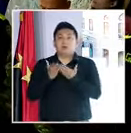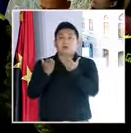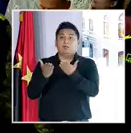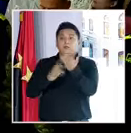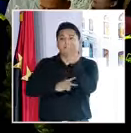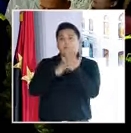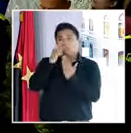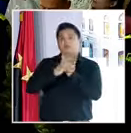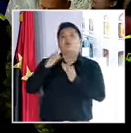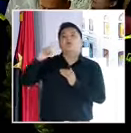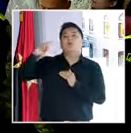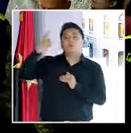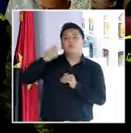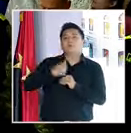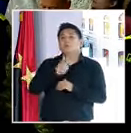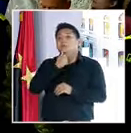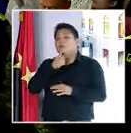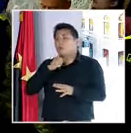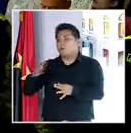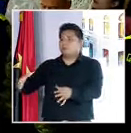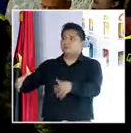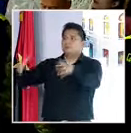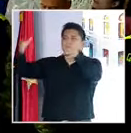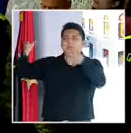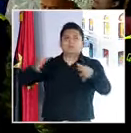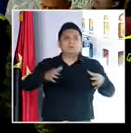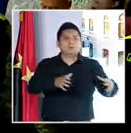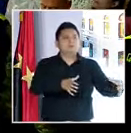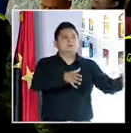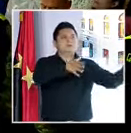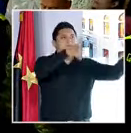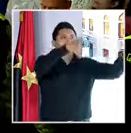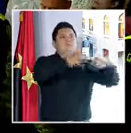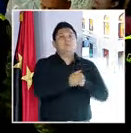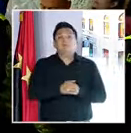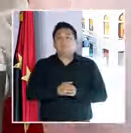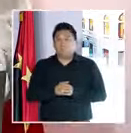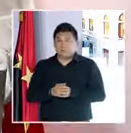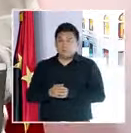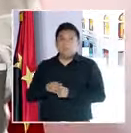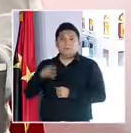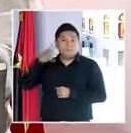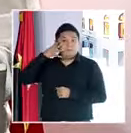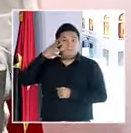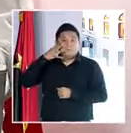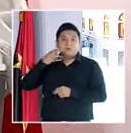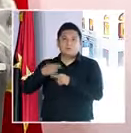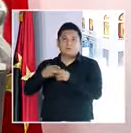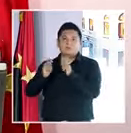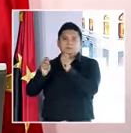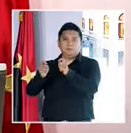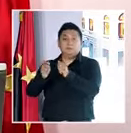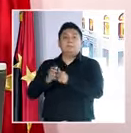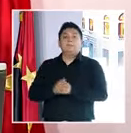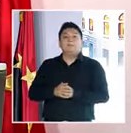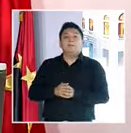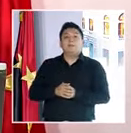proyecto 1 del acueducto metropolitano Francisco de Paula Santander. Y hoy, con presencia